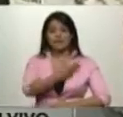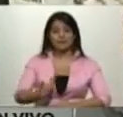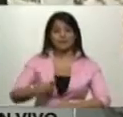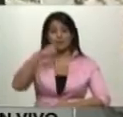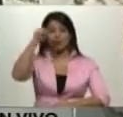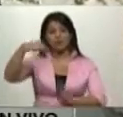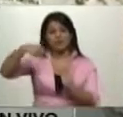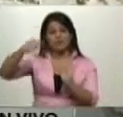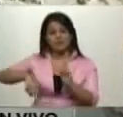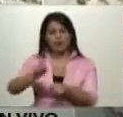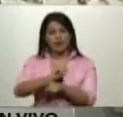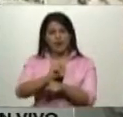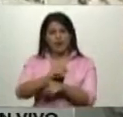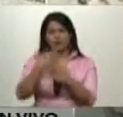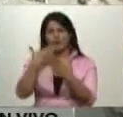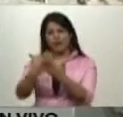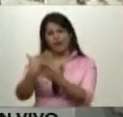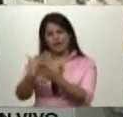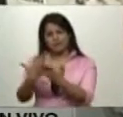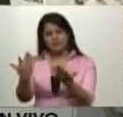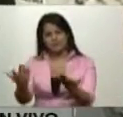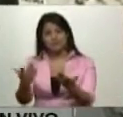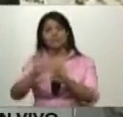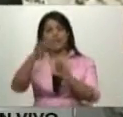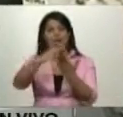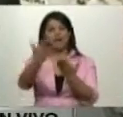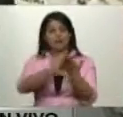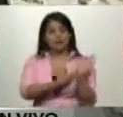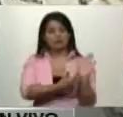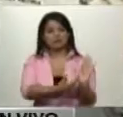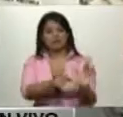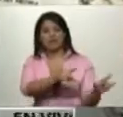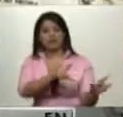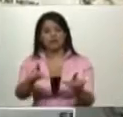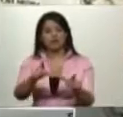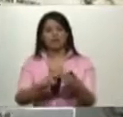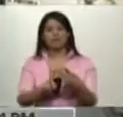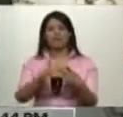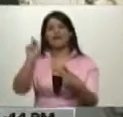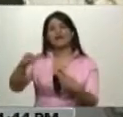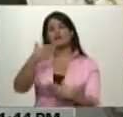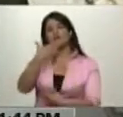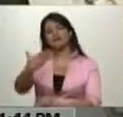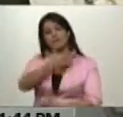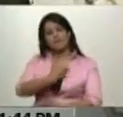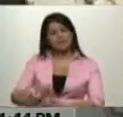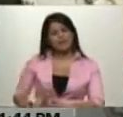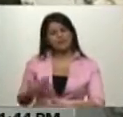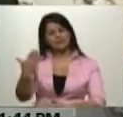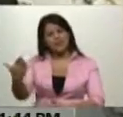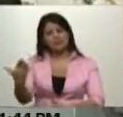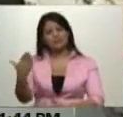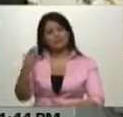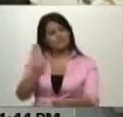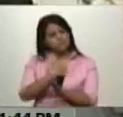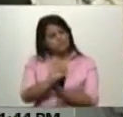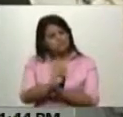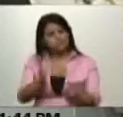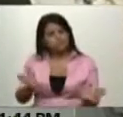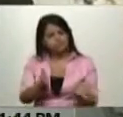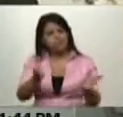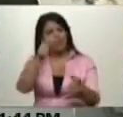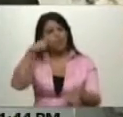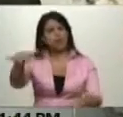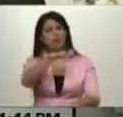inmediatamente y darle el ejecútese y ya está en Gaceta Oficial. Gracias, presidente, por seguir protegiendo al pueblo.